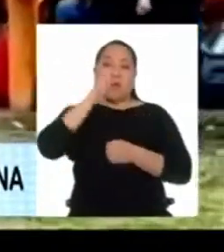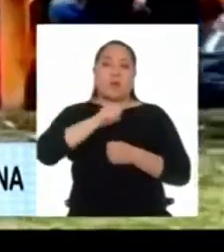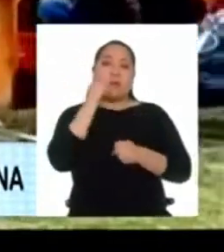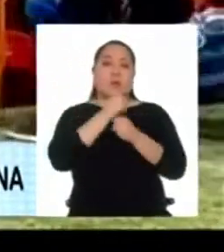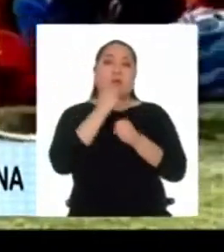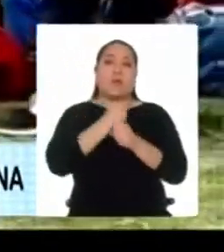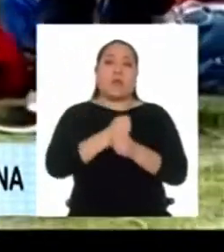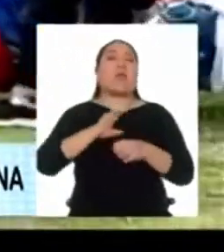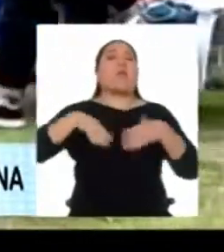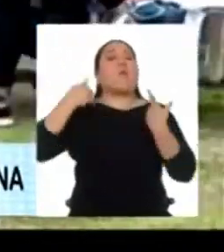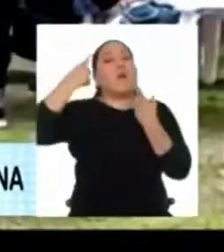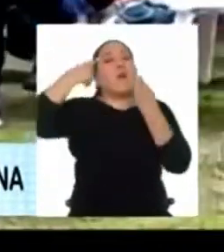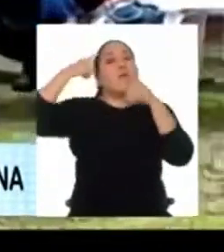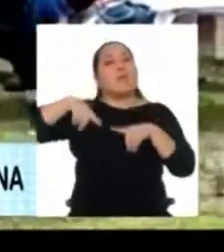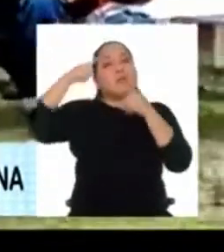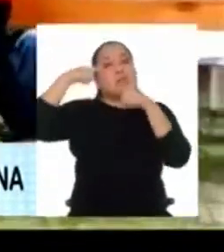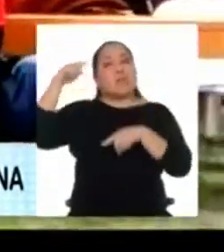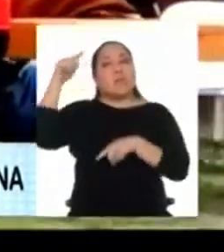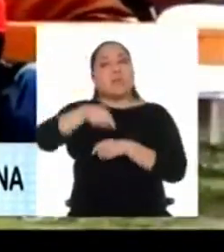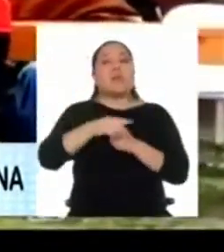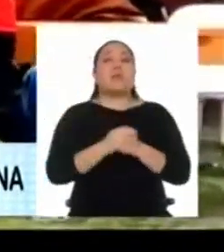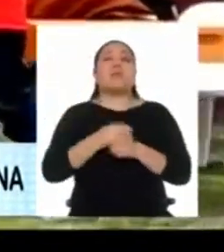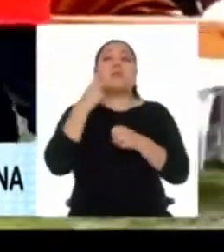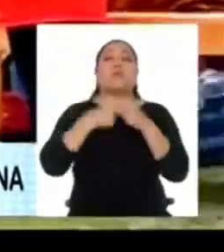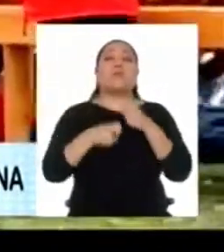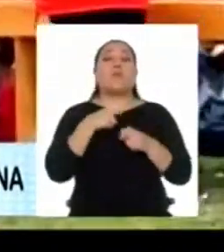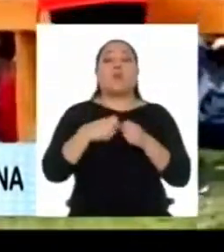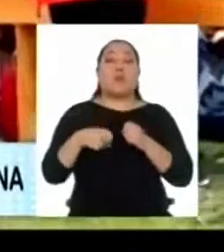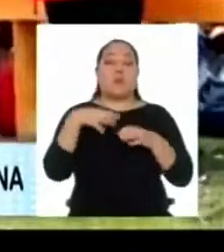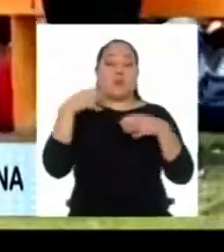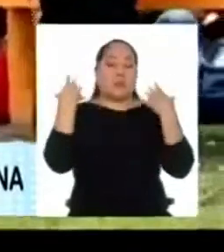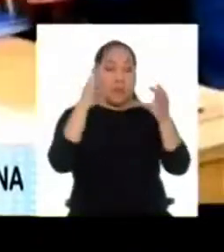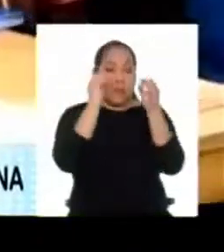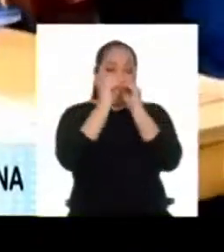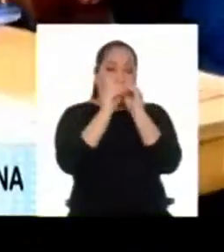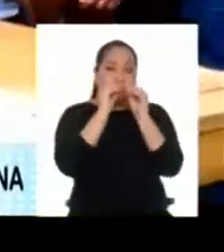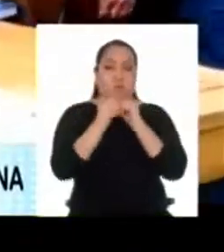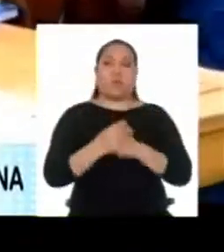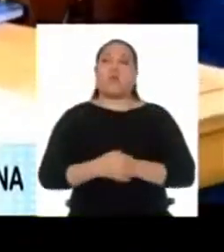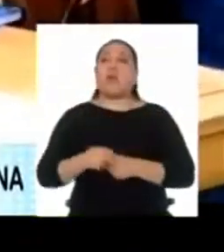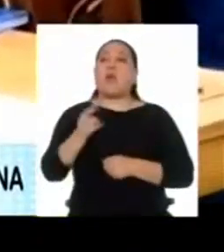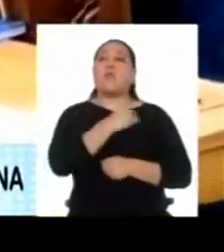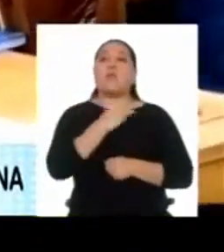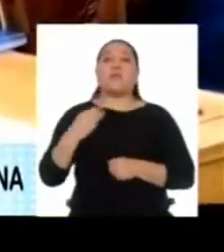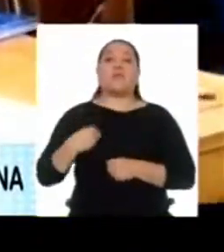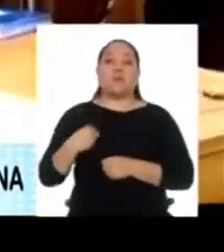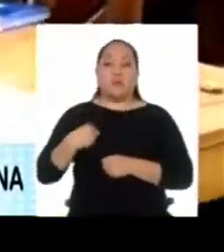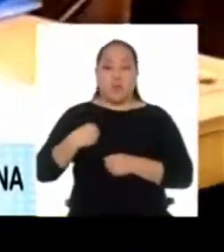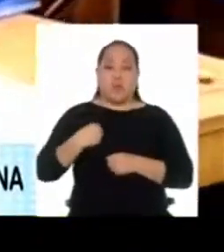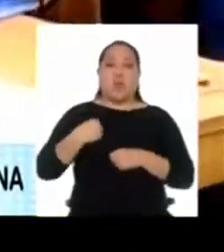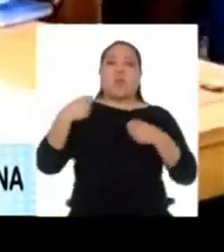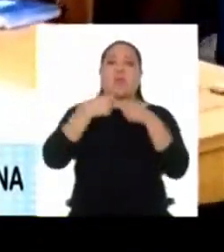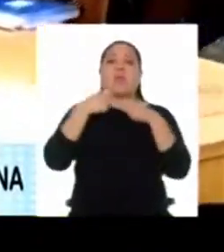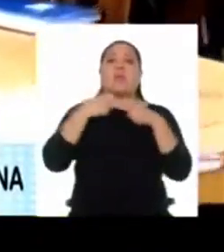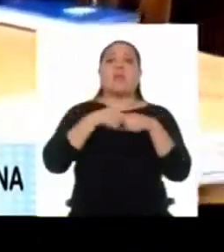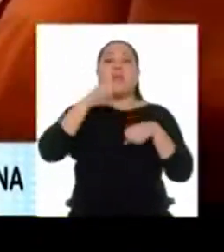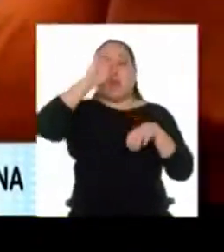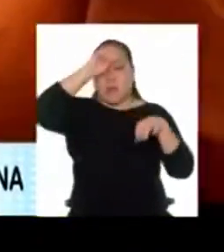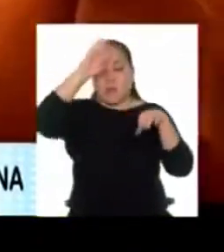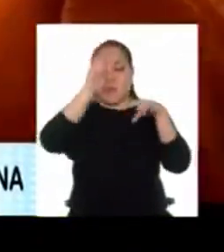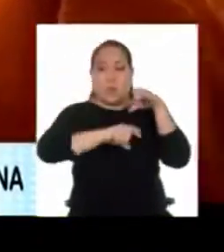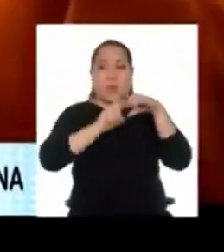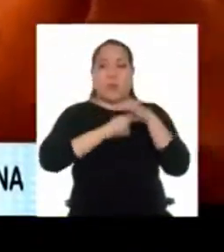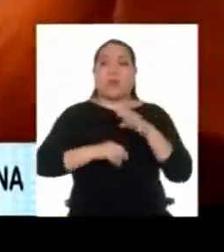y capaz de tomar decisiones para que estos problemas se resuelvan. el ministro de Energía y Minas, Eduardo